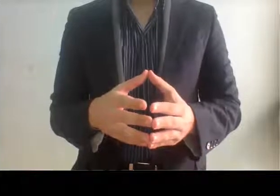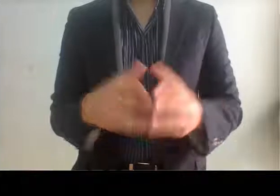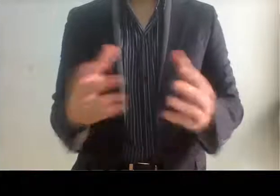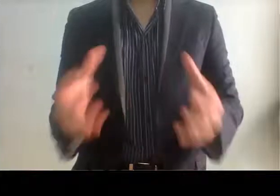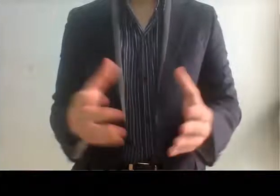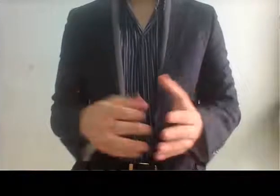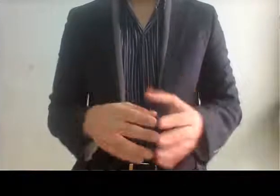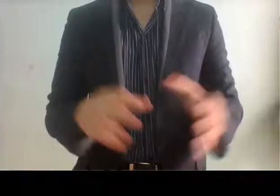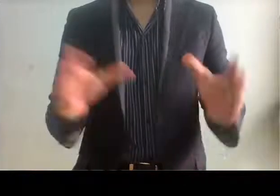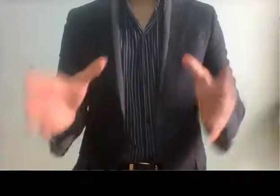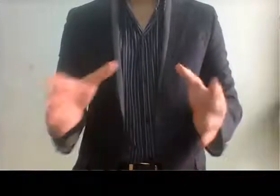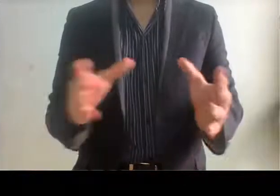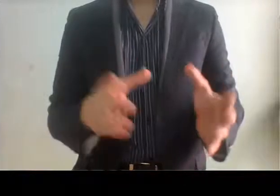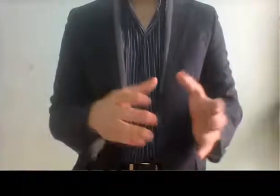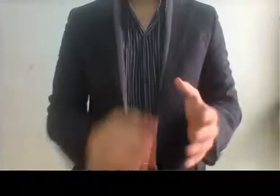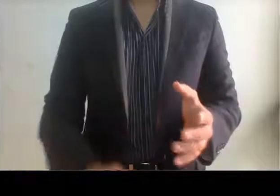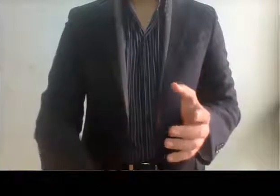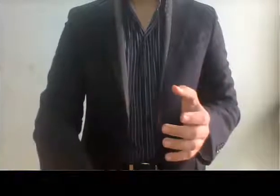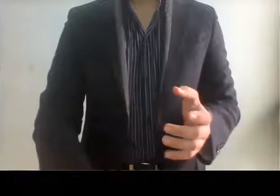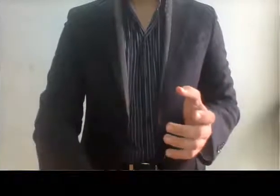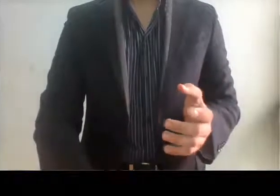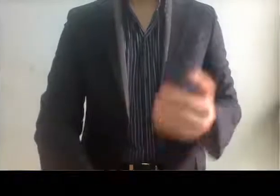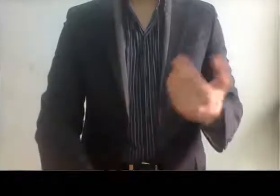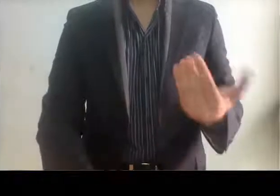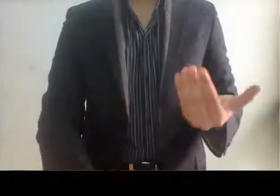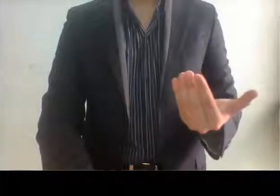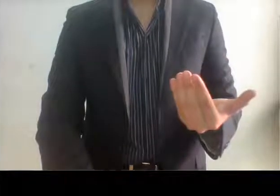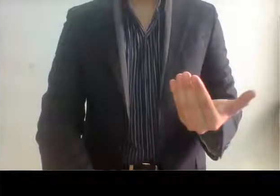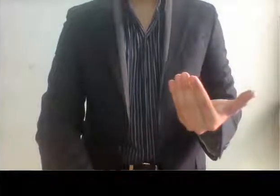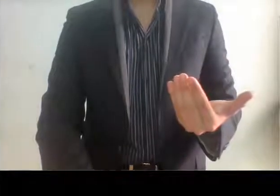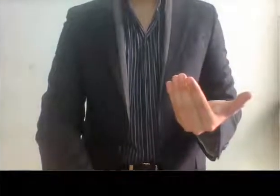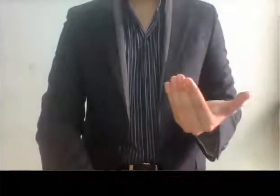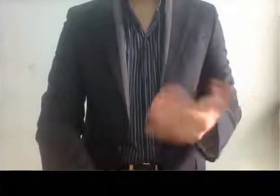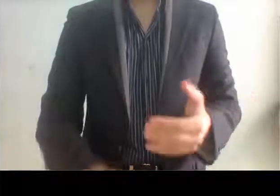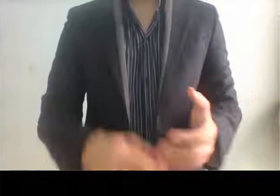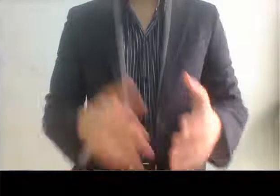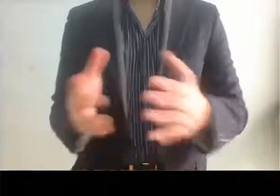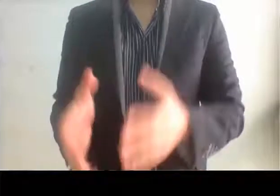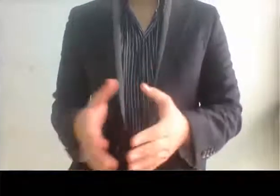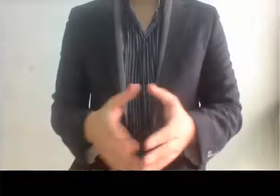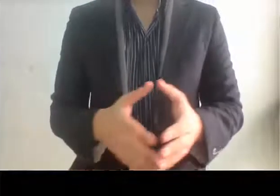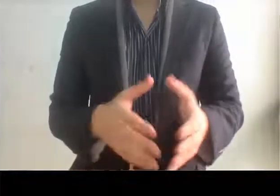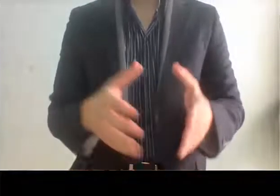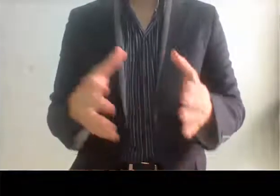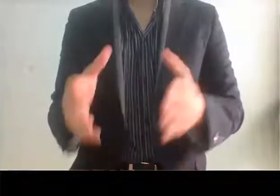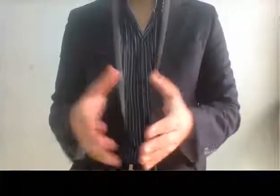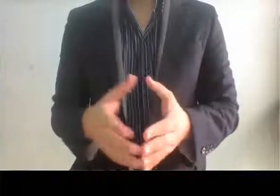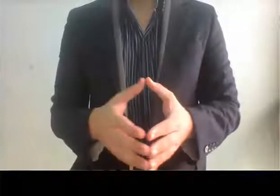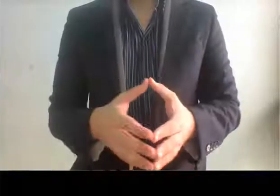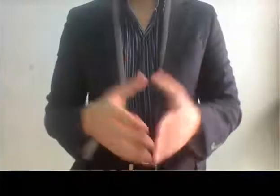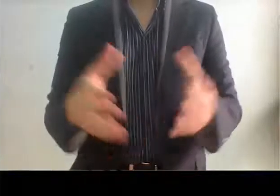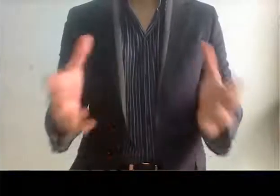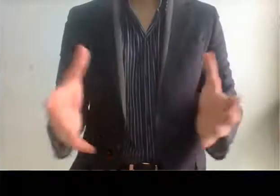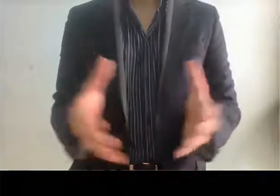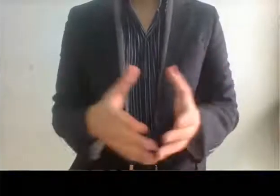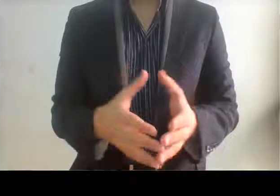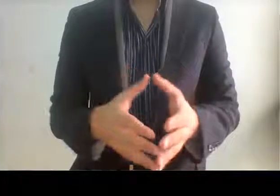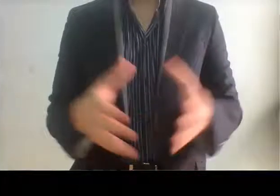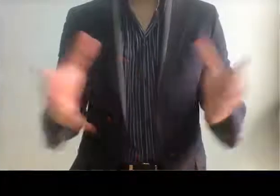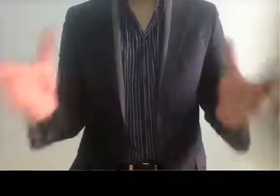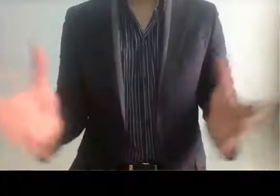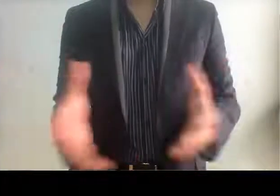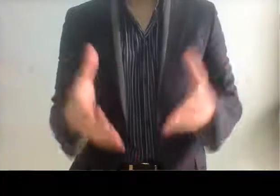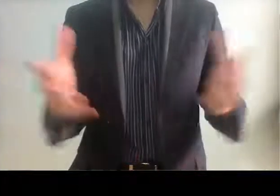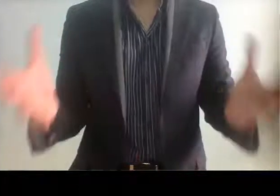es Gaxi. Claro, unos con nombres pues haciendo referencia a nuestra cultura, haciendo referencia a básicamente